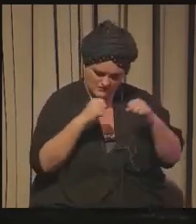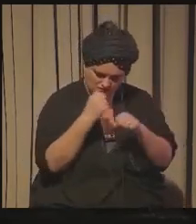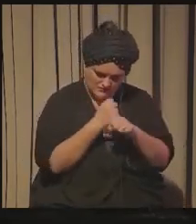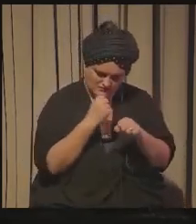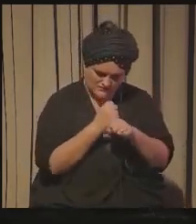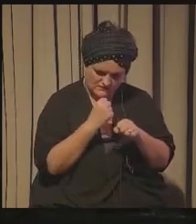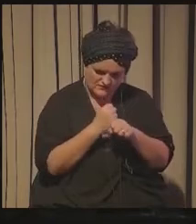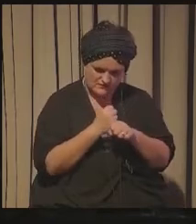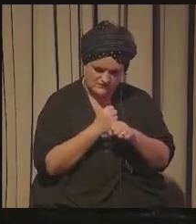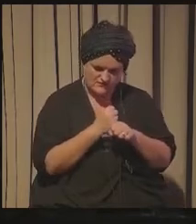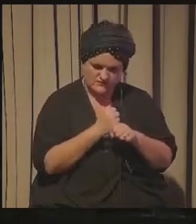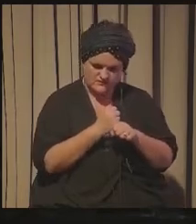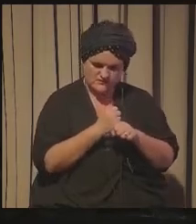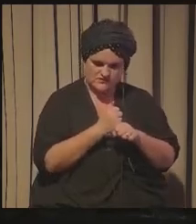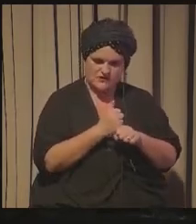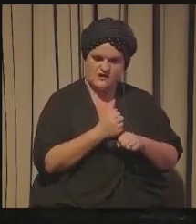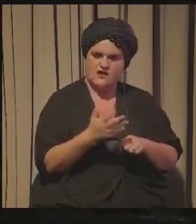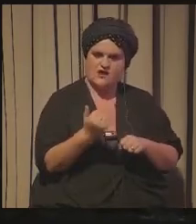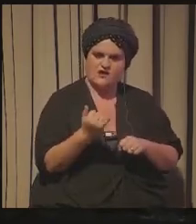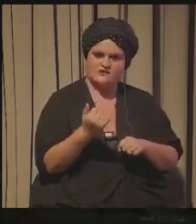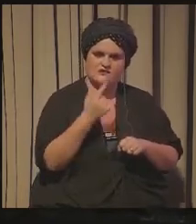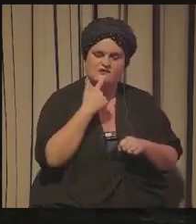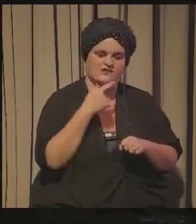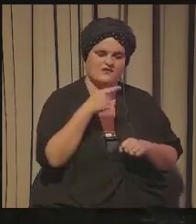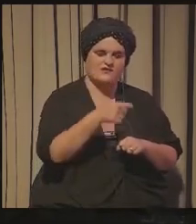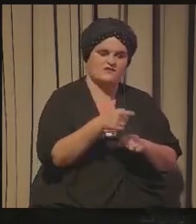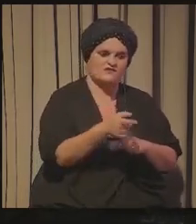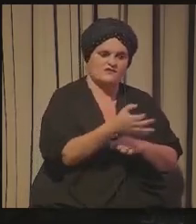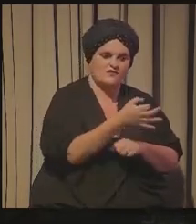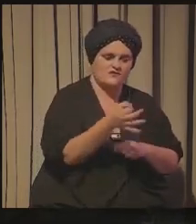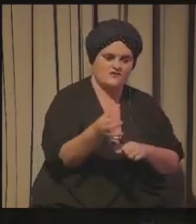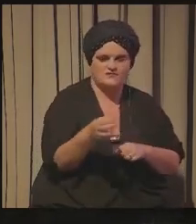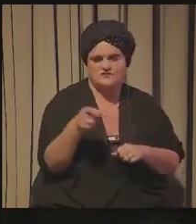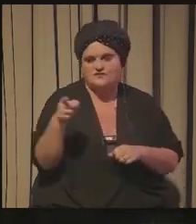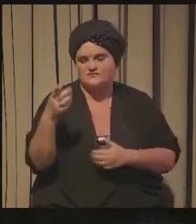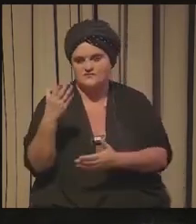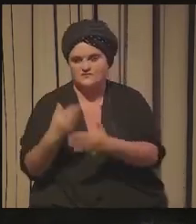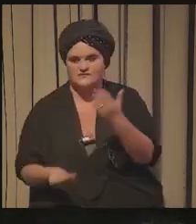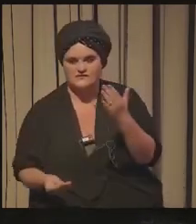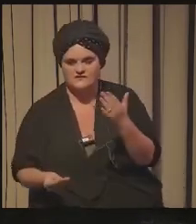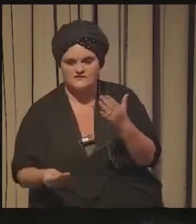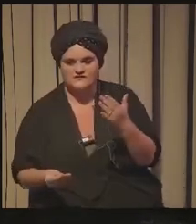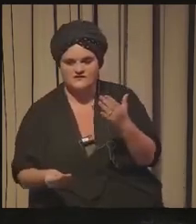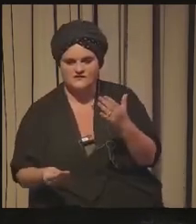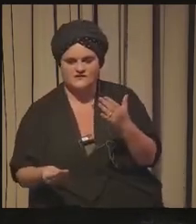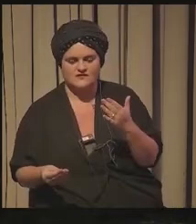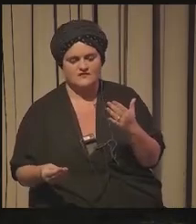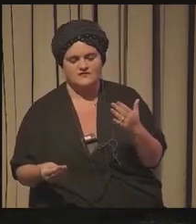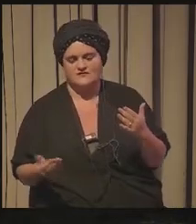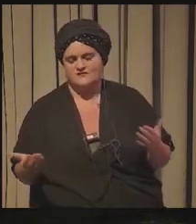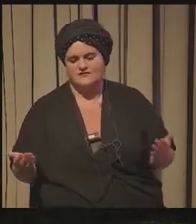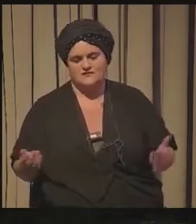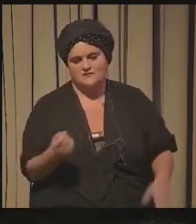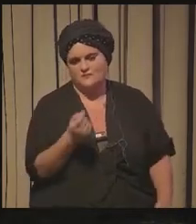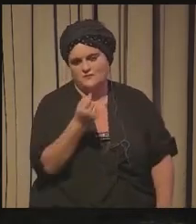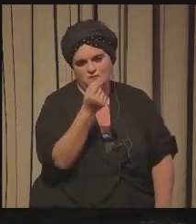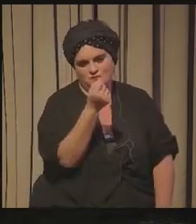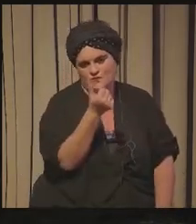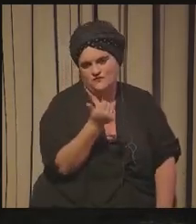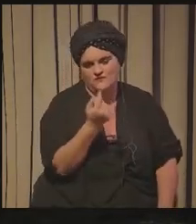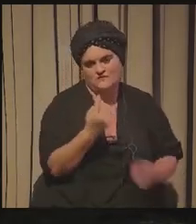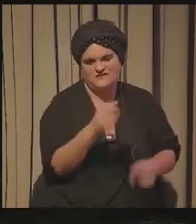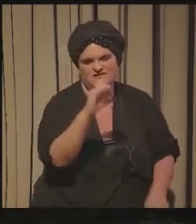trabajo, hasta qué punto te dicen que esto es lo que está bien y esto es lo que está mal? Yo creo que hay muy pocas, cero